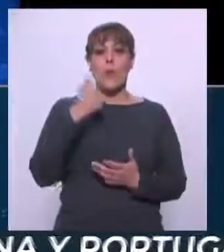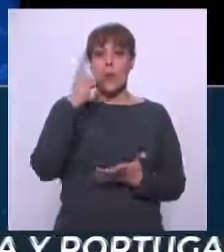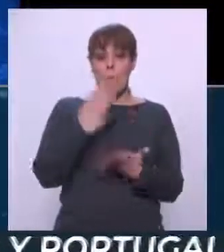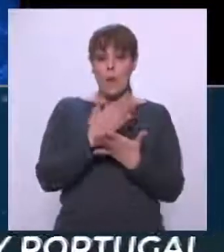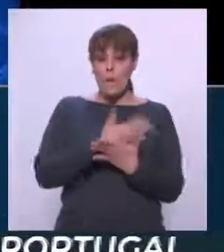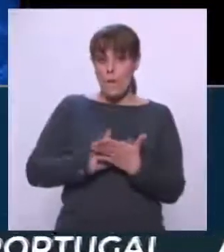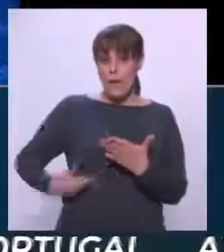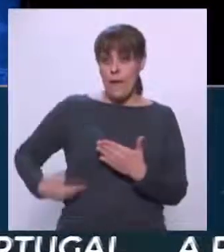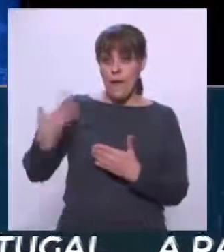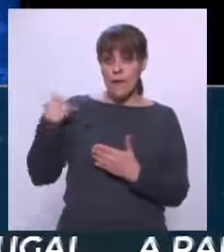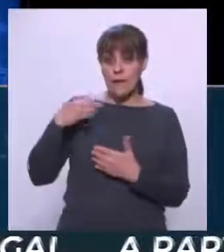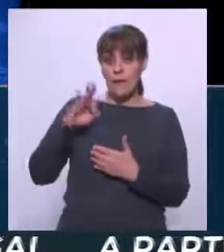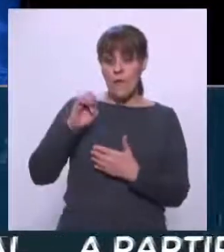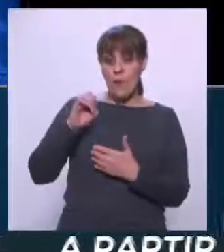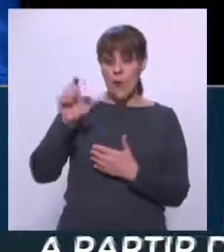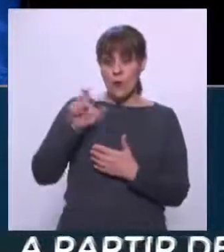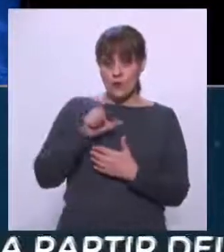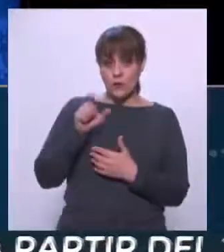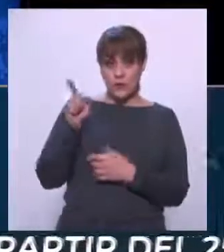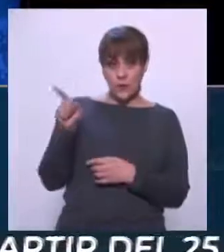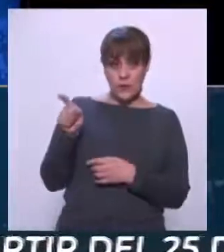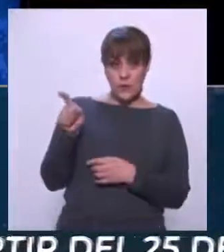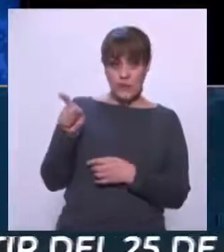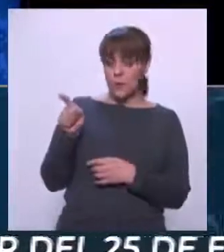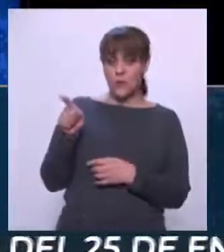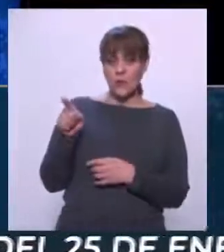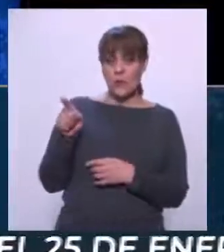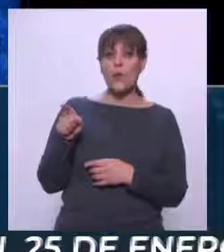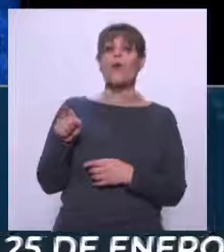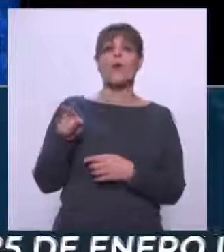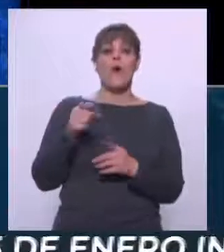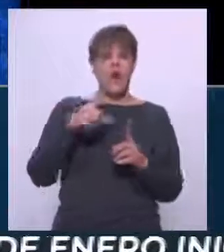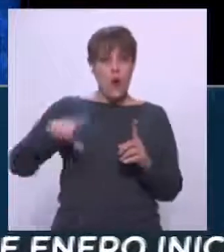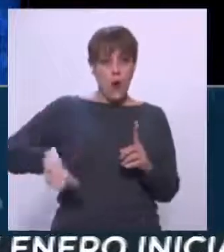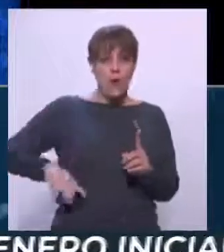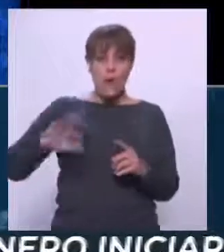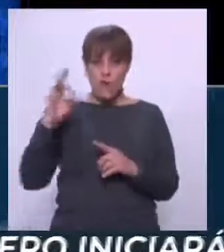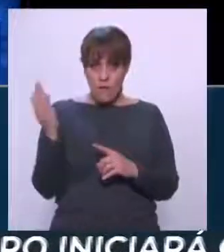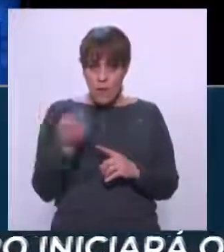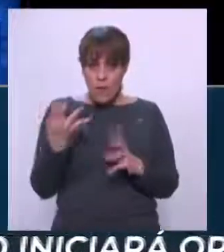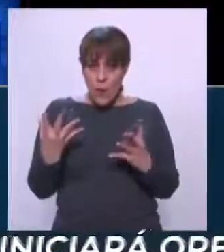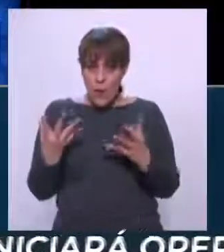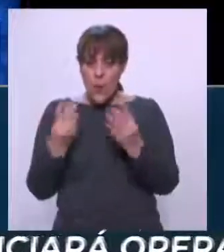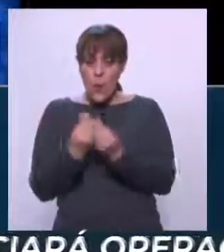presidente entonces Vicente Fox, sino una operación del gobierno federal y de